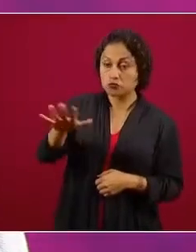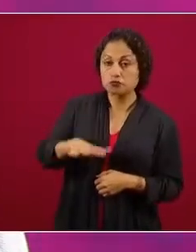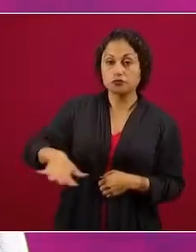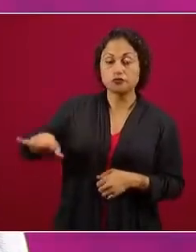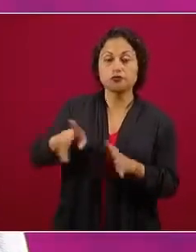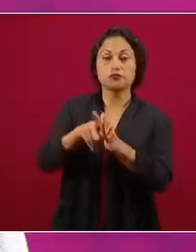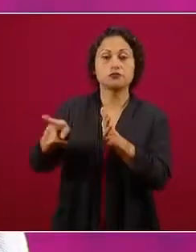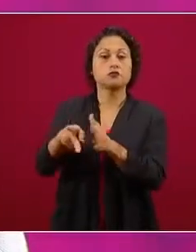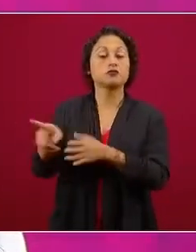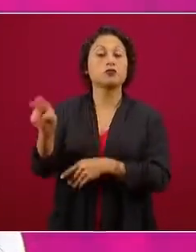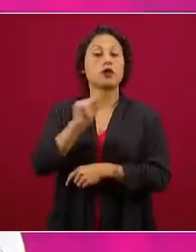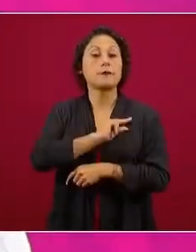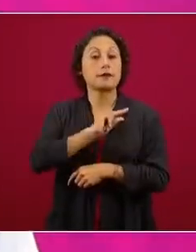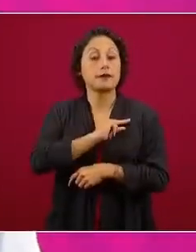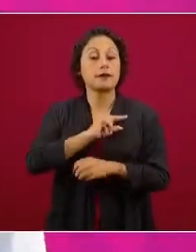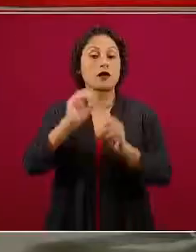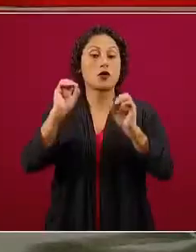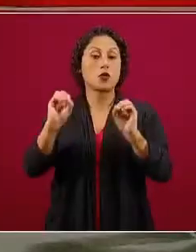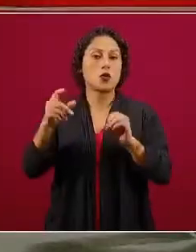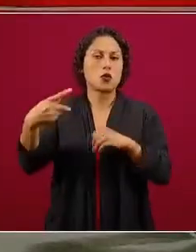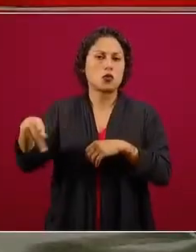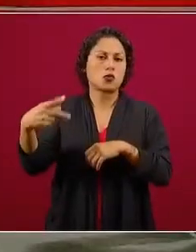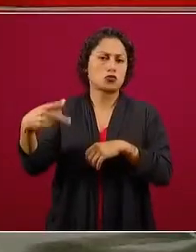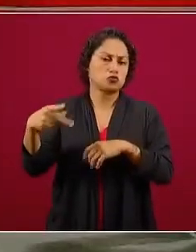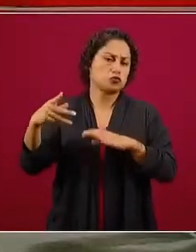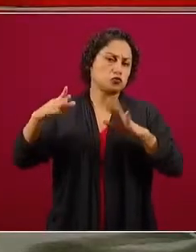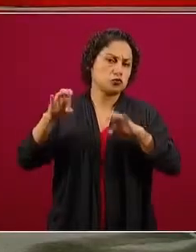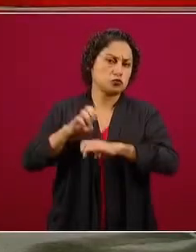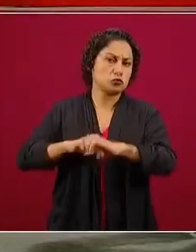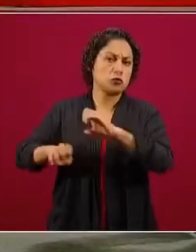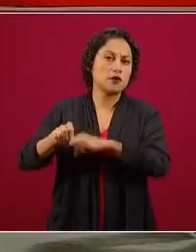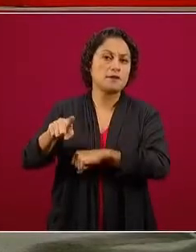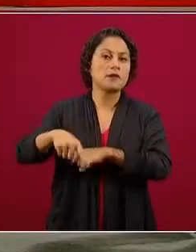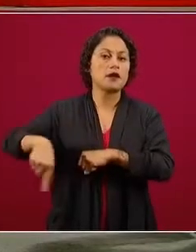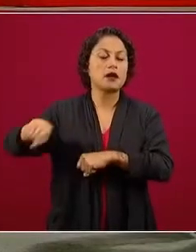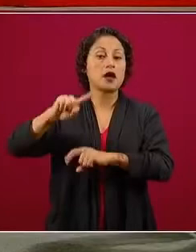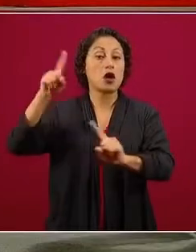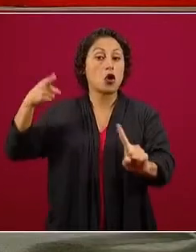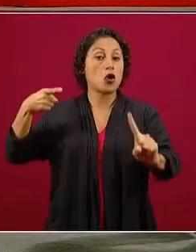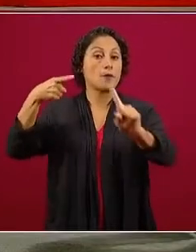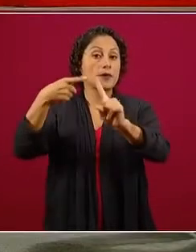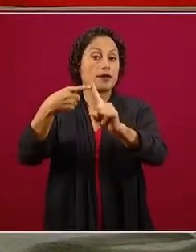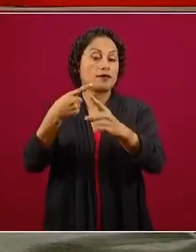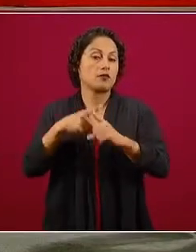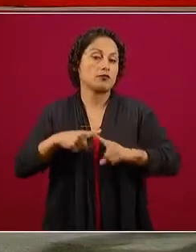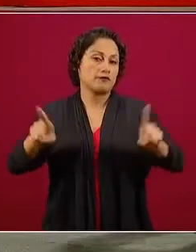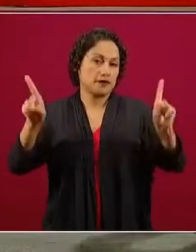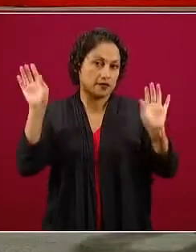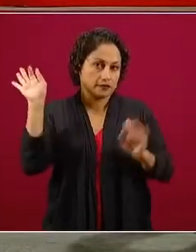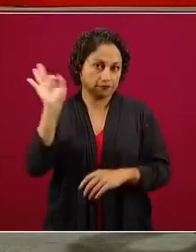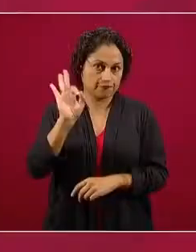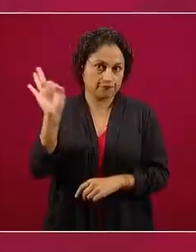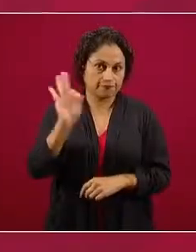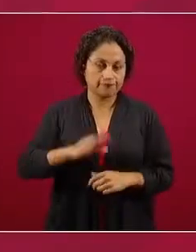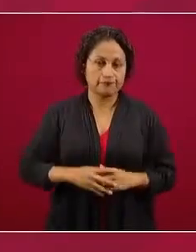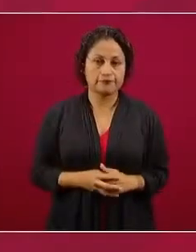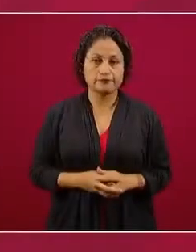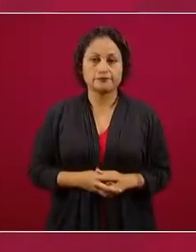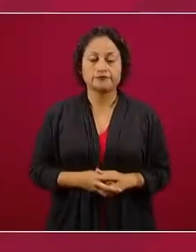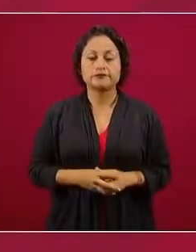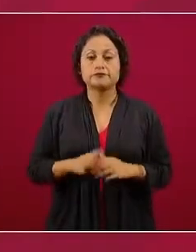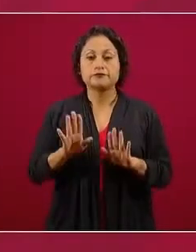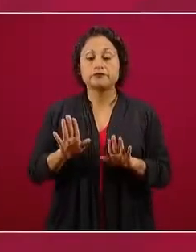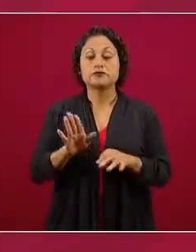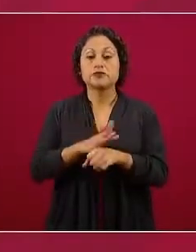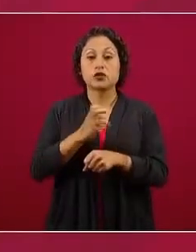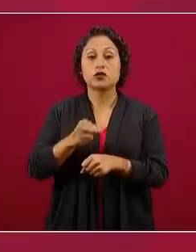diversos, privados o quizás sociales, pues puede haber otras motivaciones diferentes. Y para hablarnos de